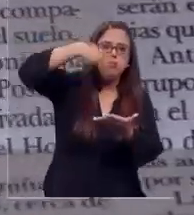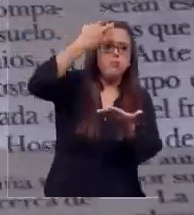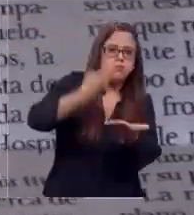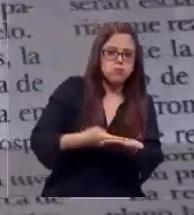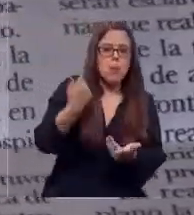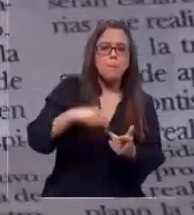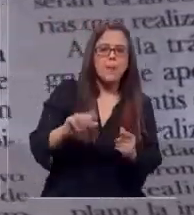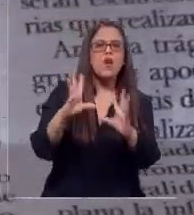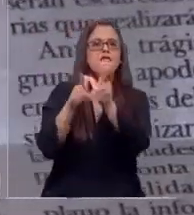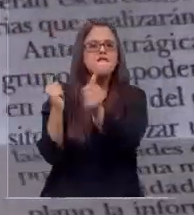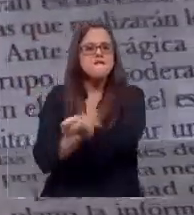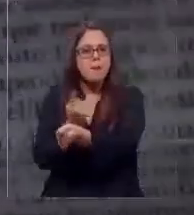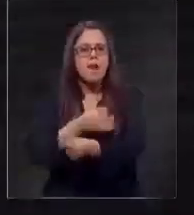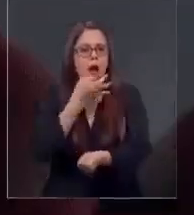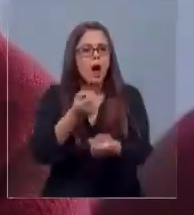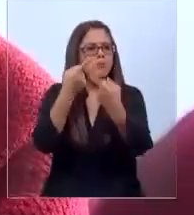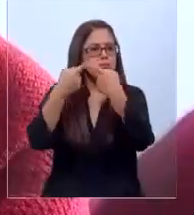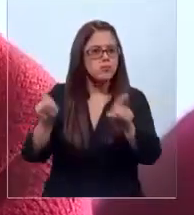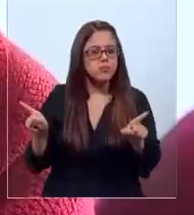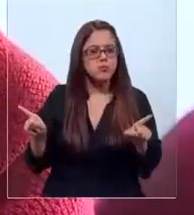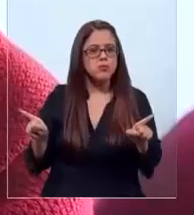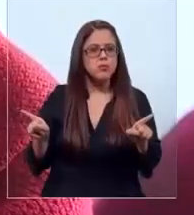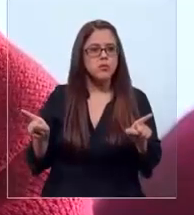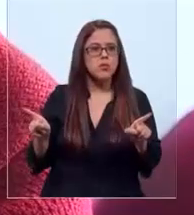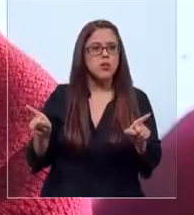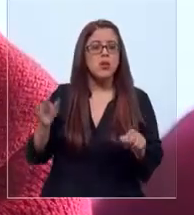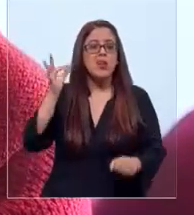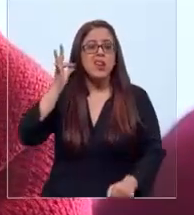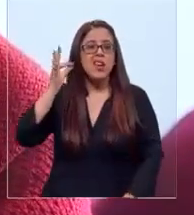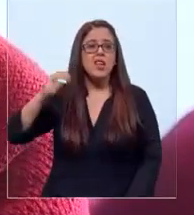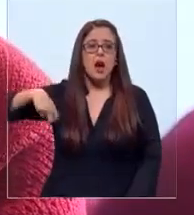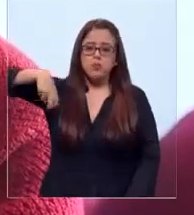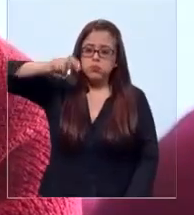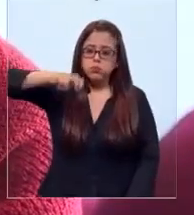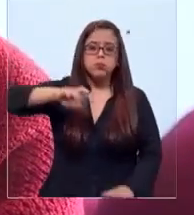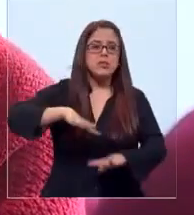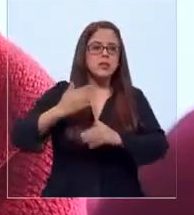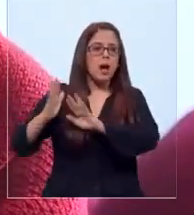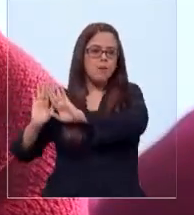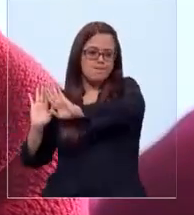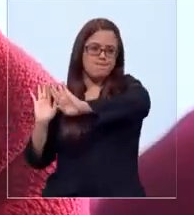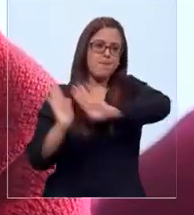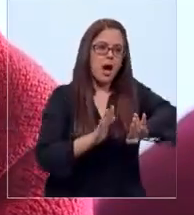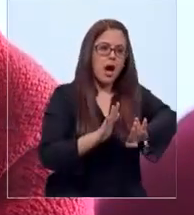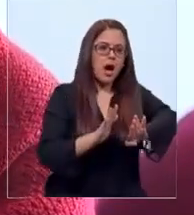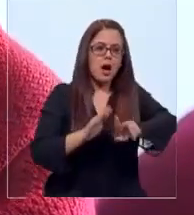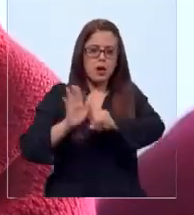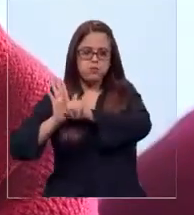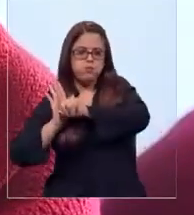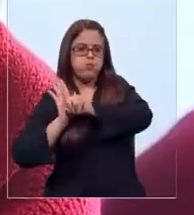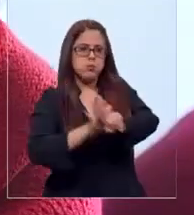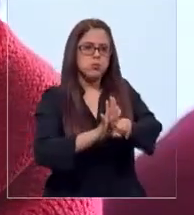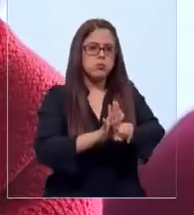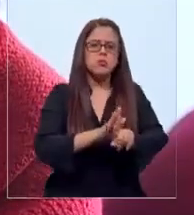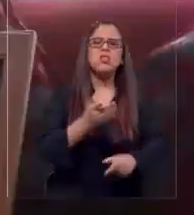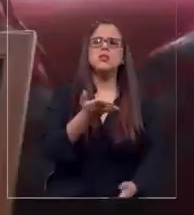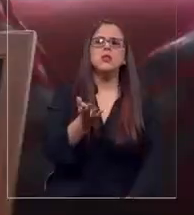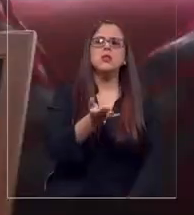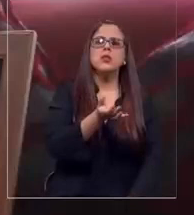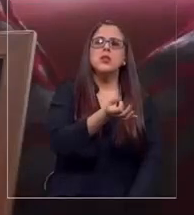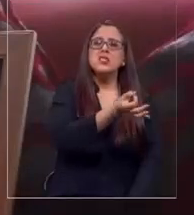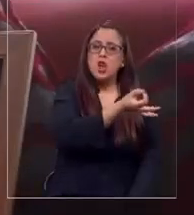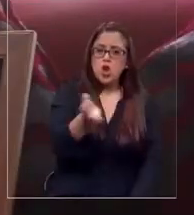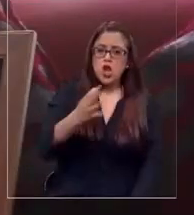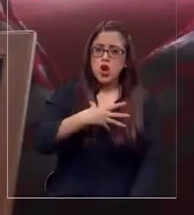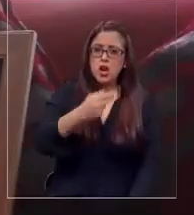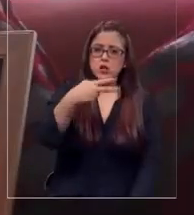es muy distinta. Ella iba a bajar la escala cuando siente que alguien la empuja por atrás. ¿Eso le dijo su hija? Sí, ya estaba viva. Y